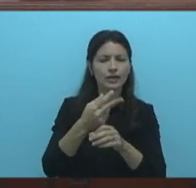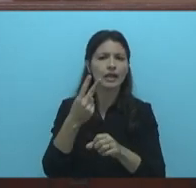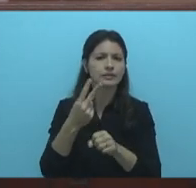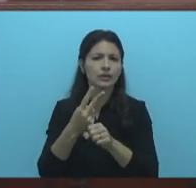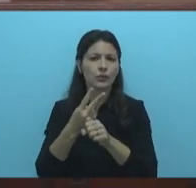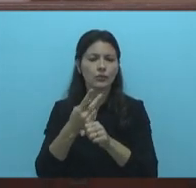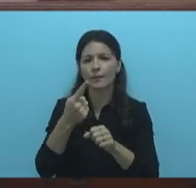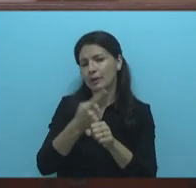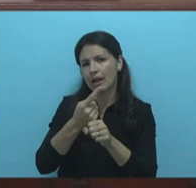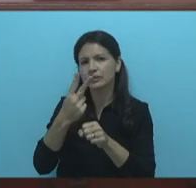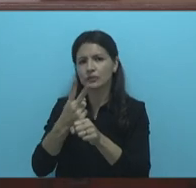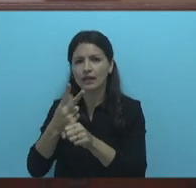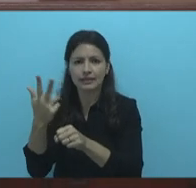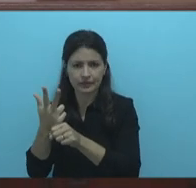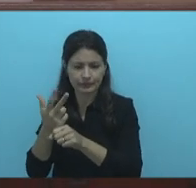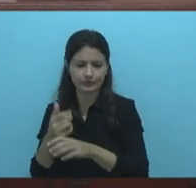sus niveles de la provincia.